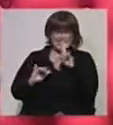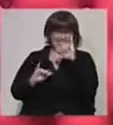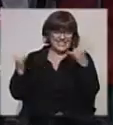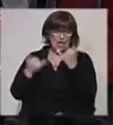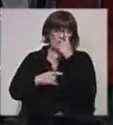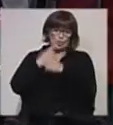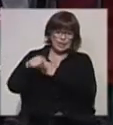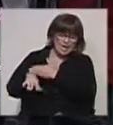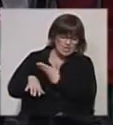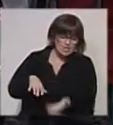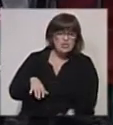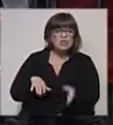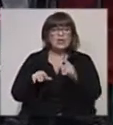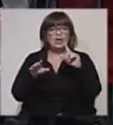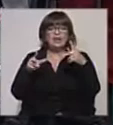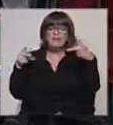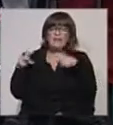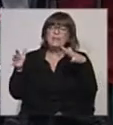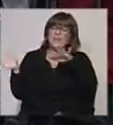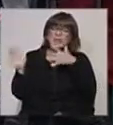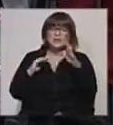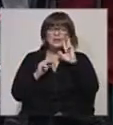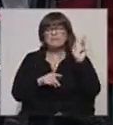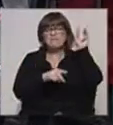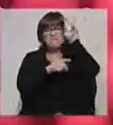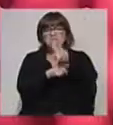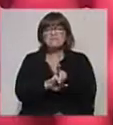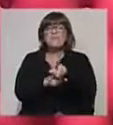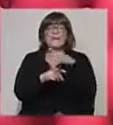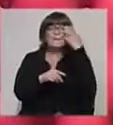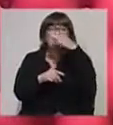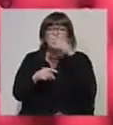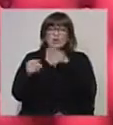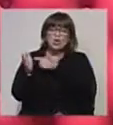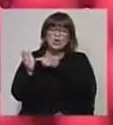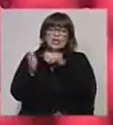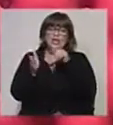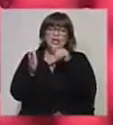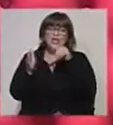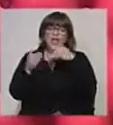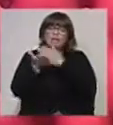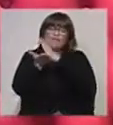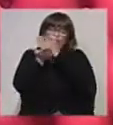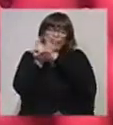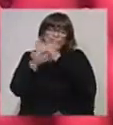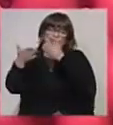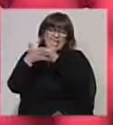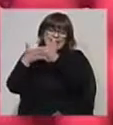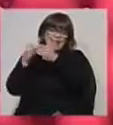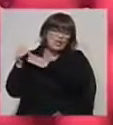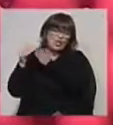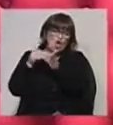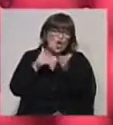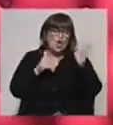más o menos en esas fechas irte hasta México y hacer ese trayecto que señalaba en el mapa, ¿no? Recorrer lo que va a ser ese muro y